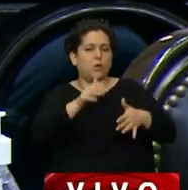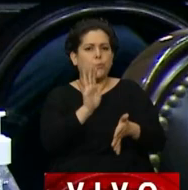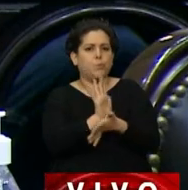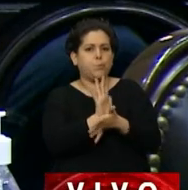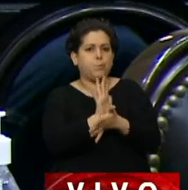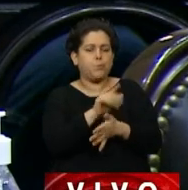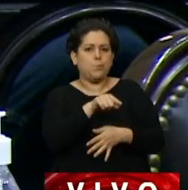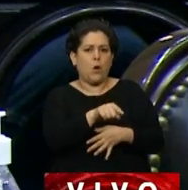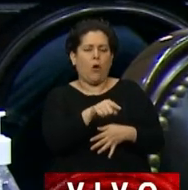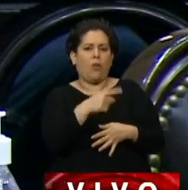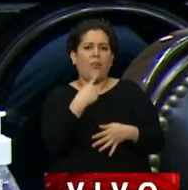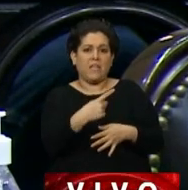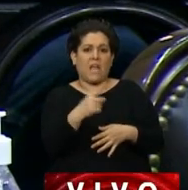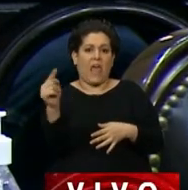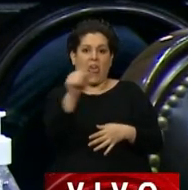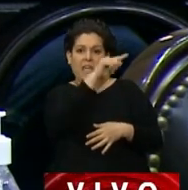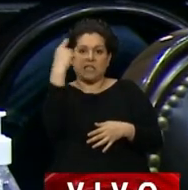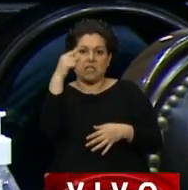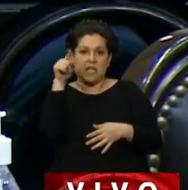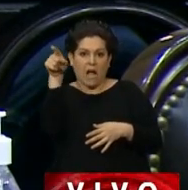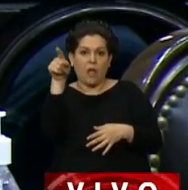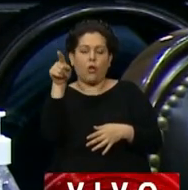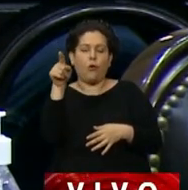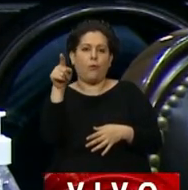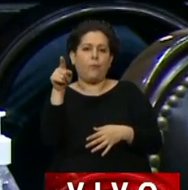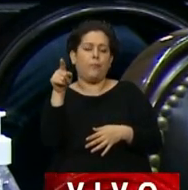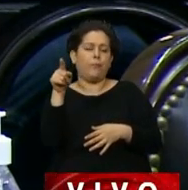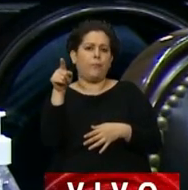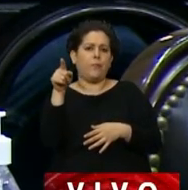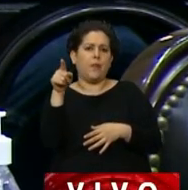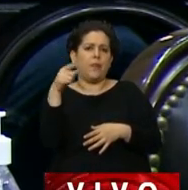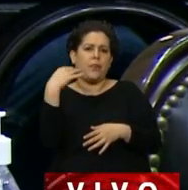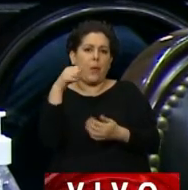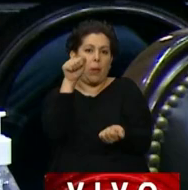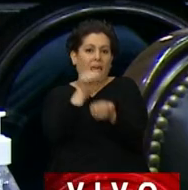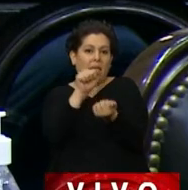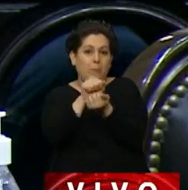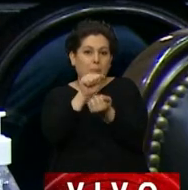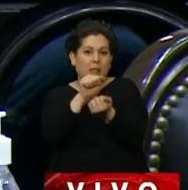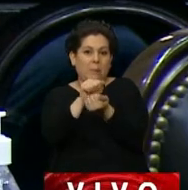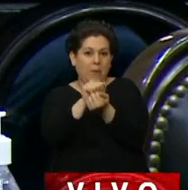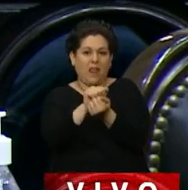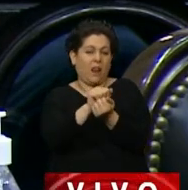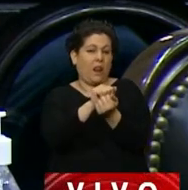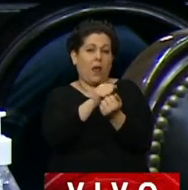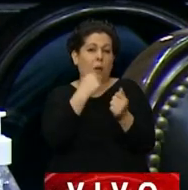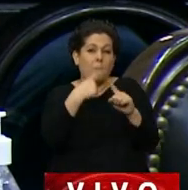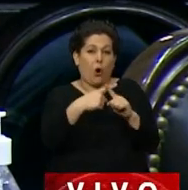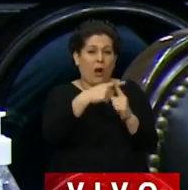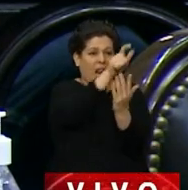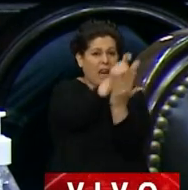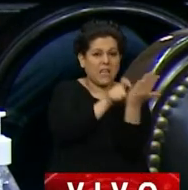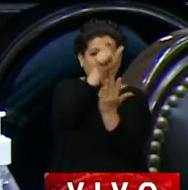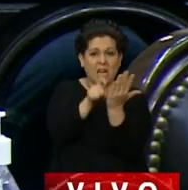obliga a que el Estado, bajo su costo, imprima un padrón por cada lista que